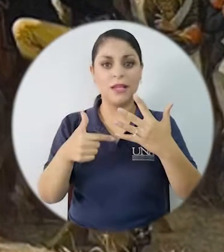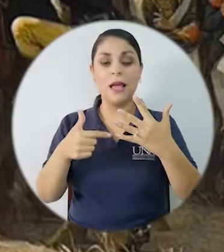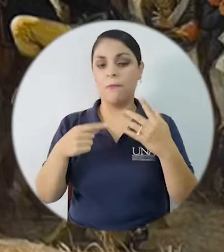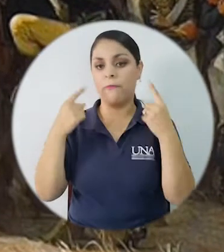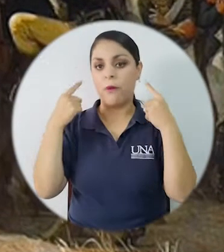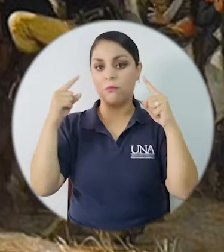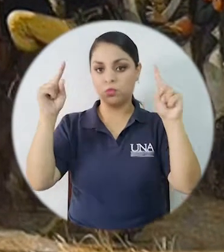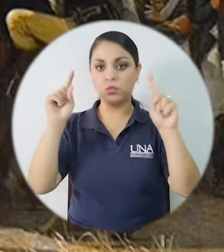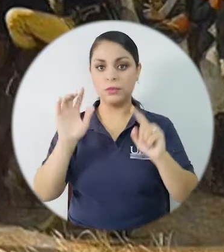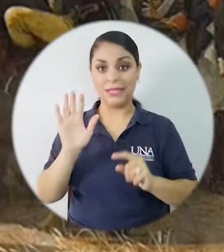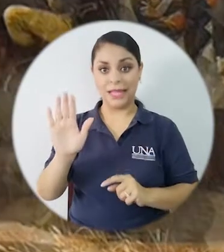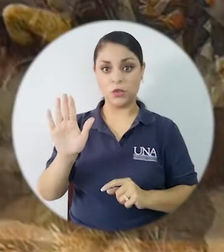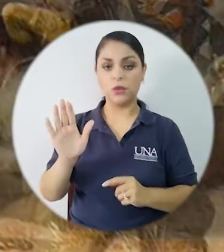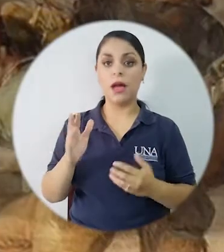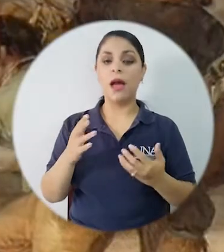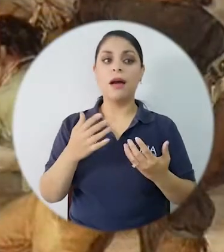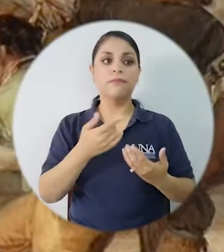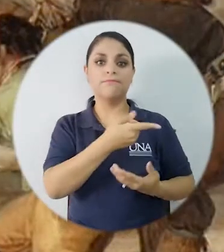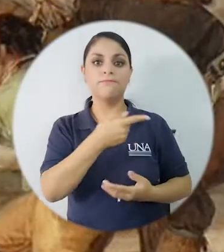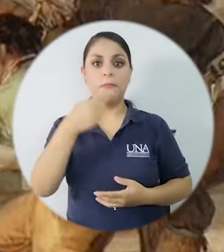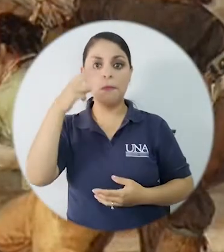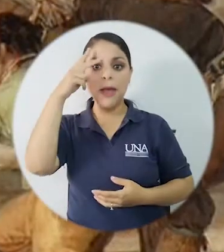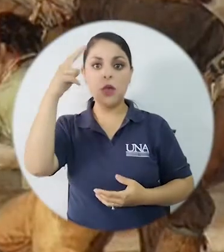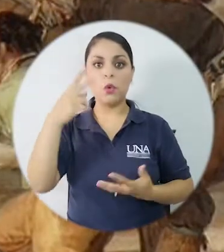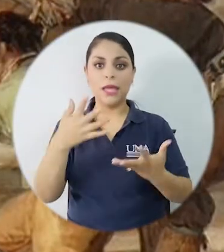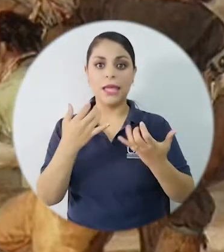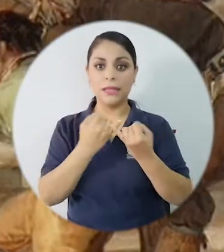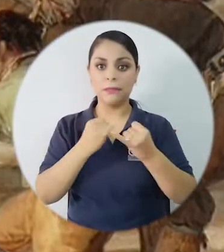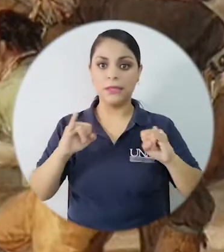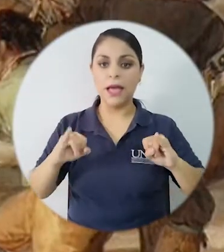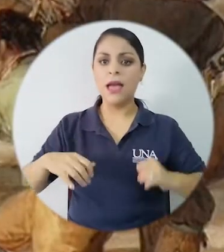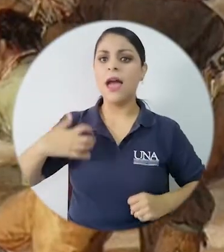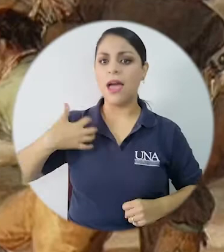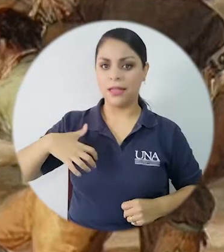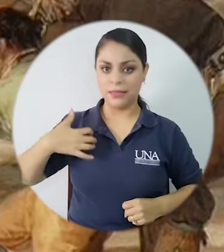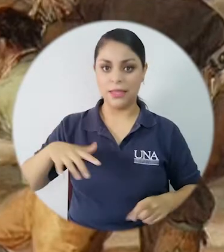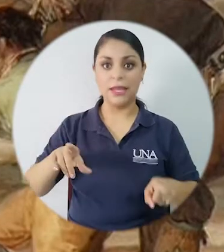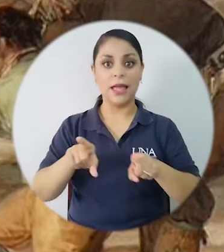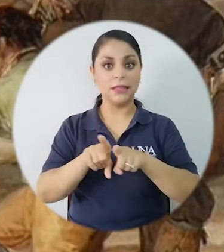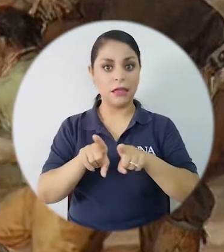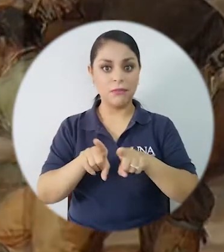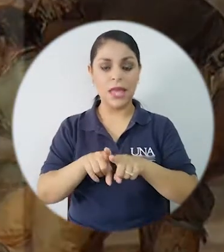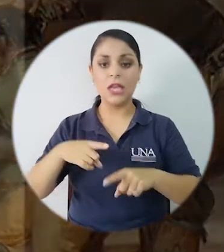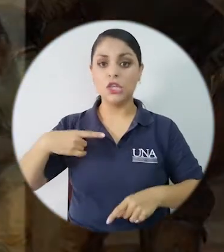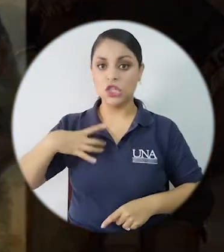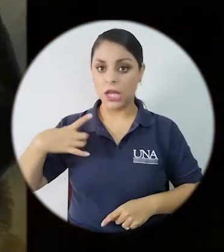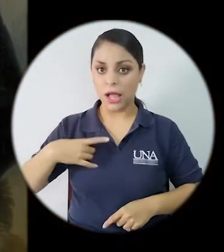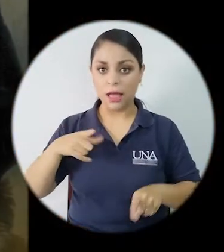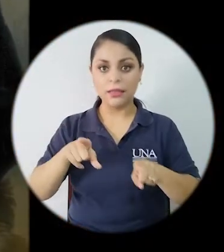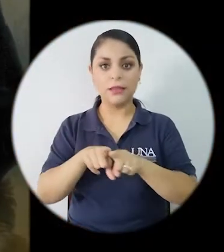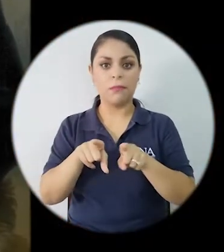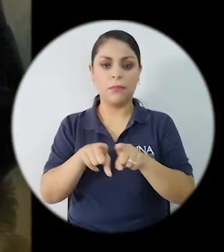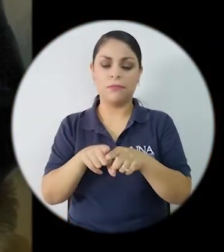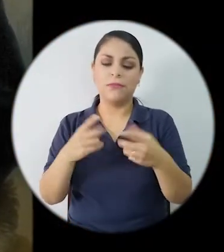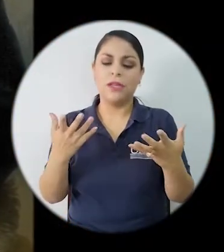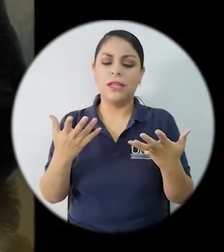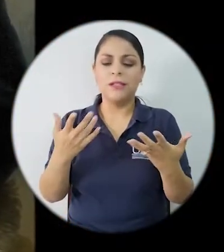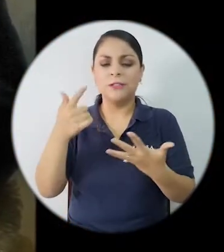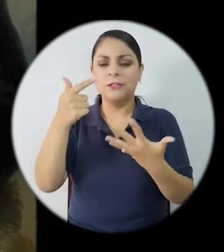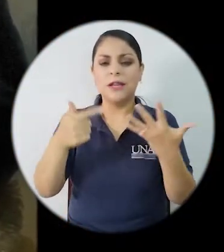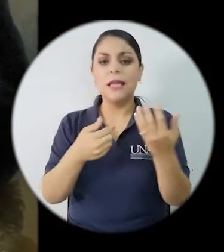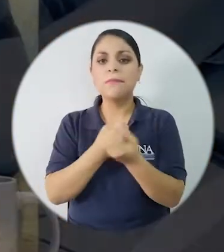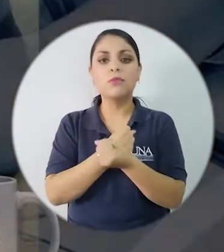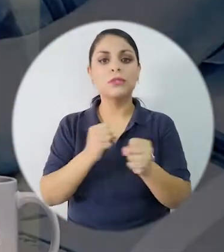para citar el personaje más famoso, está llevando su independencia, sin olvidar que en Argentina está pasando lo mismo, que en Chile, ¿verdad? Entonces